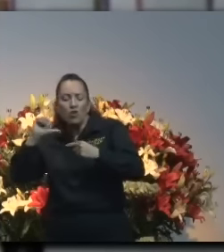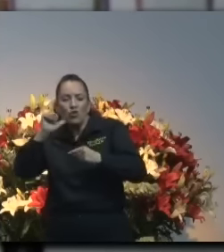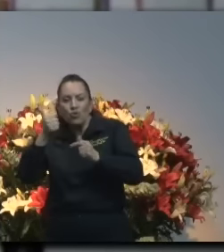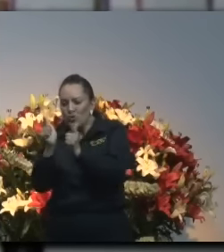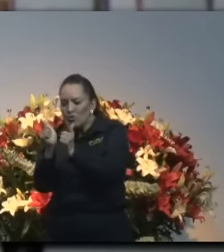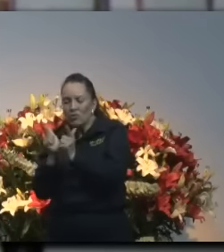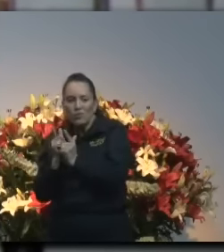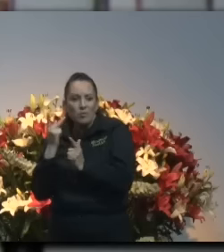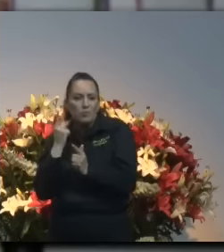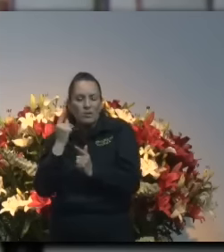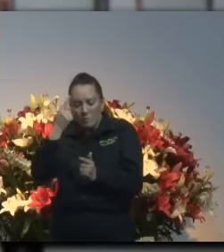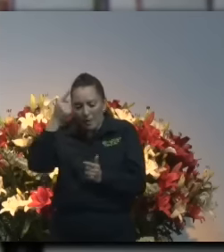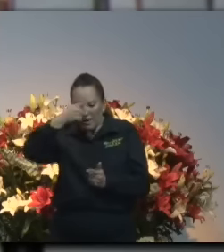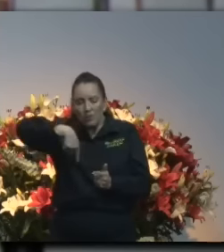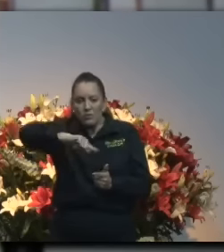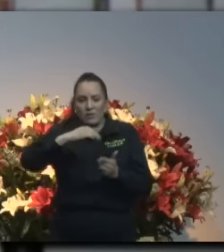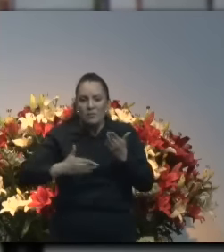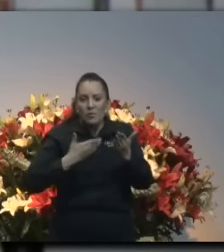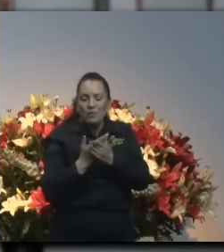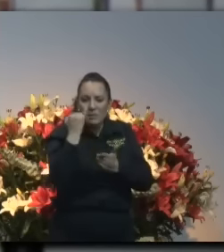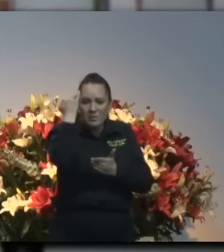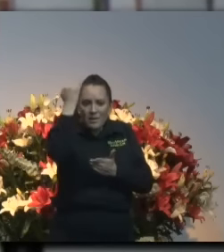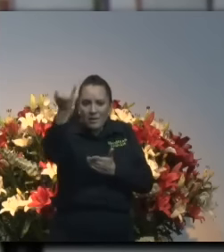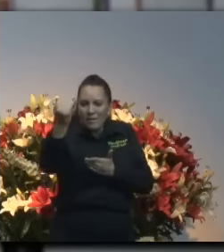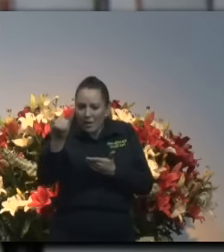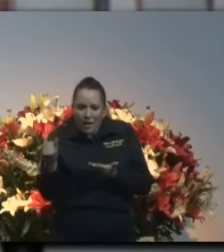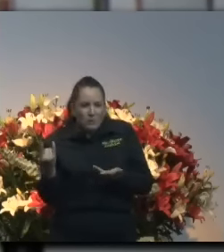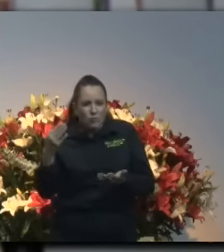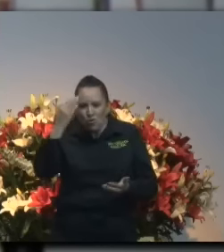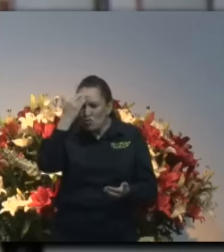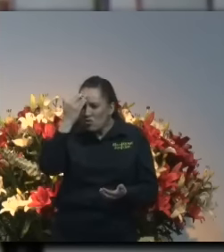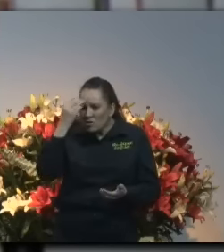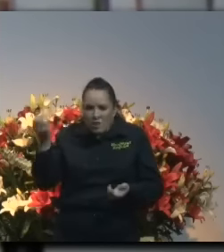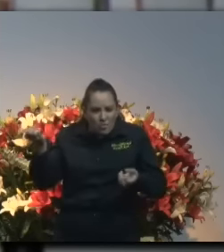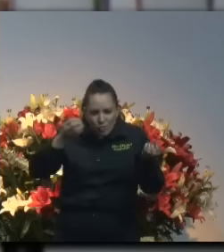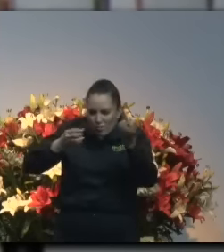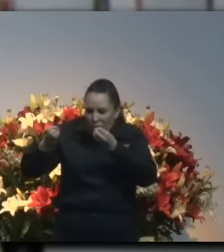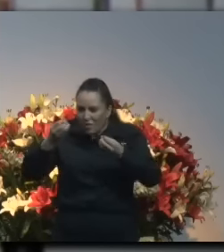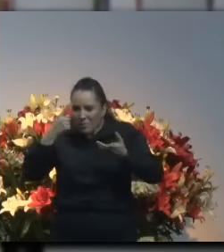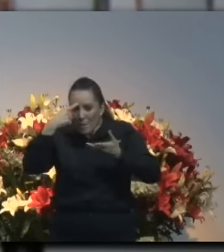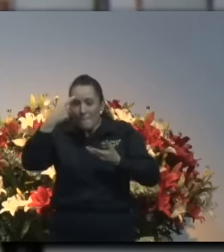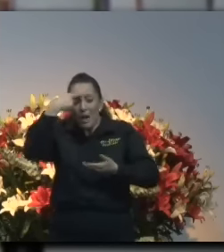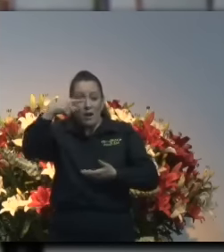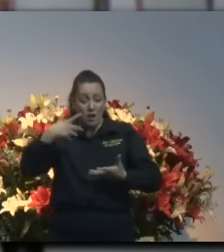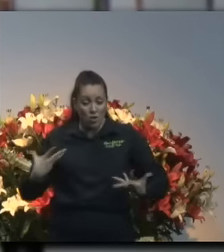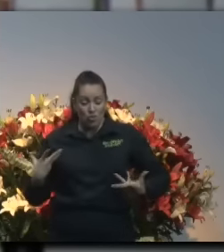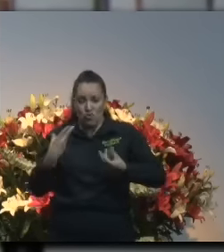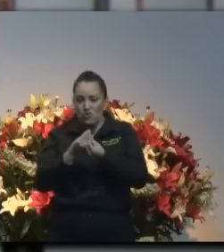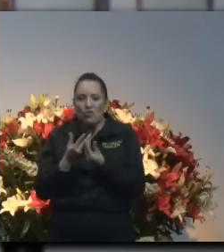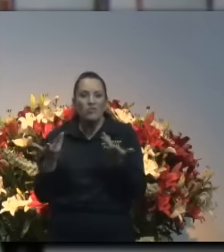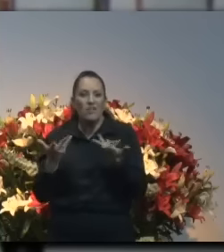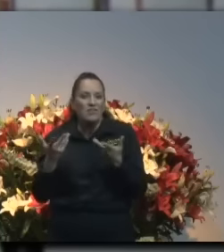conocer nuestras propuestas, nuestras ideas, y creo que pudimos haber hecho muchísimas cosas juntos.